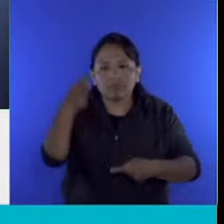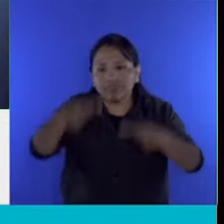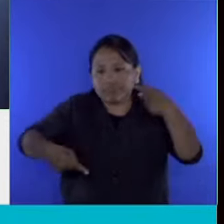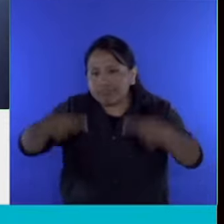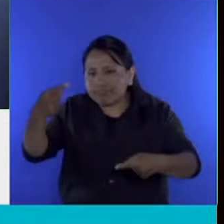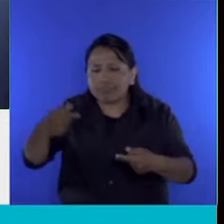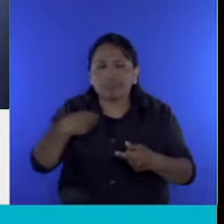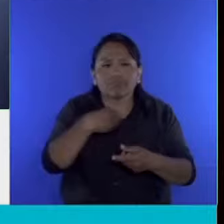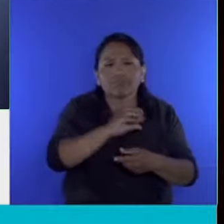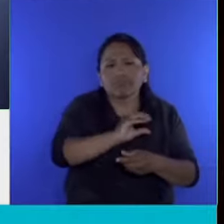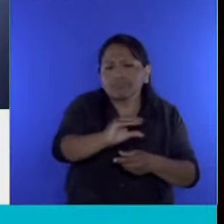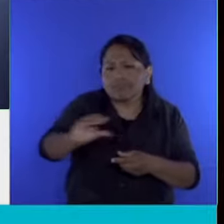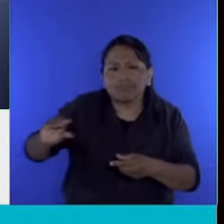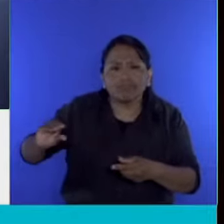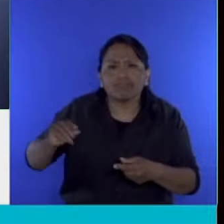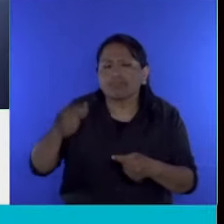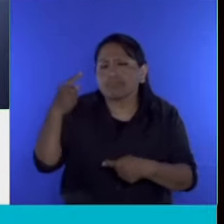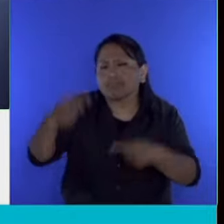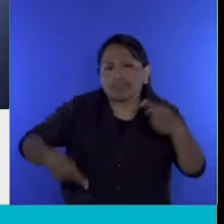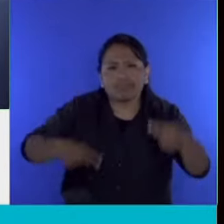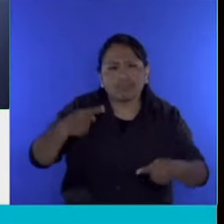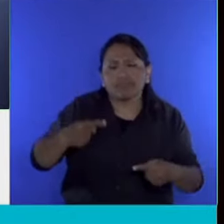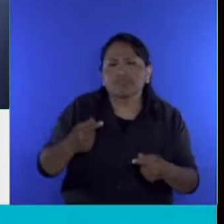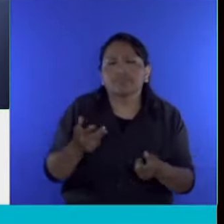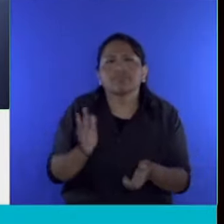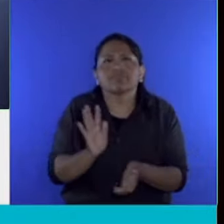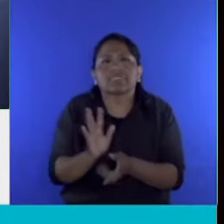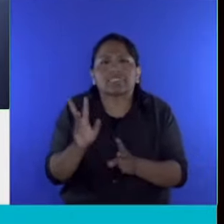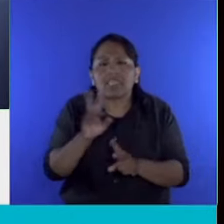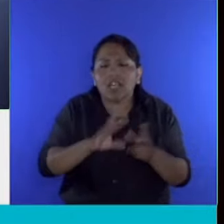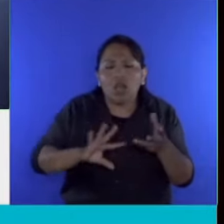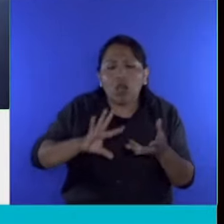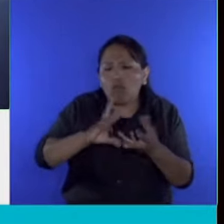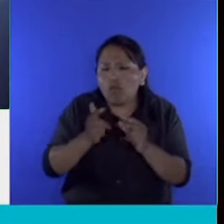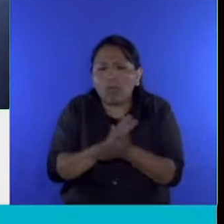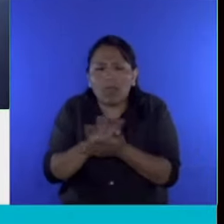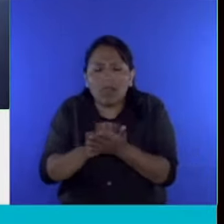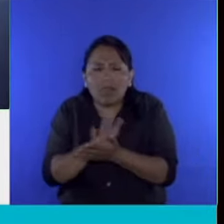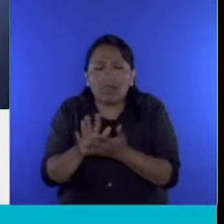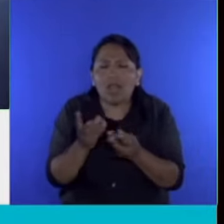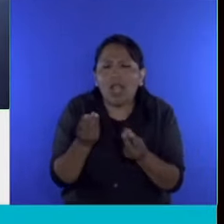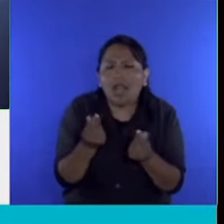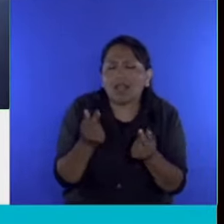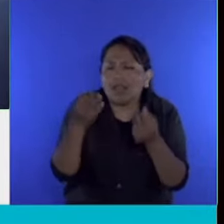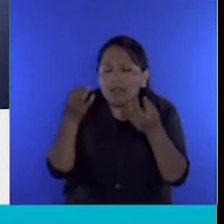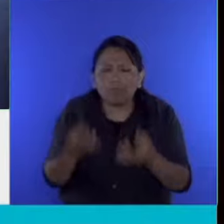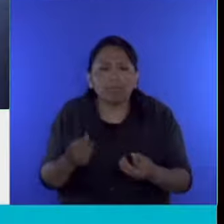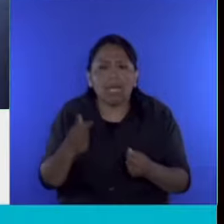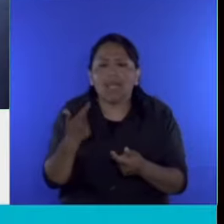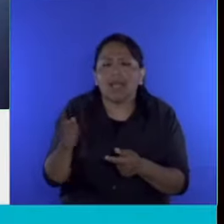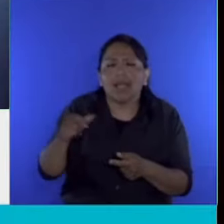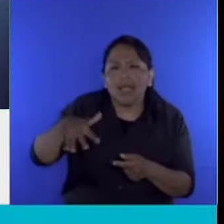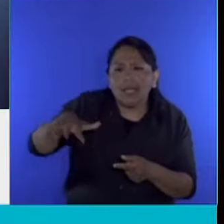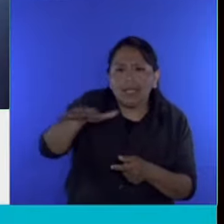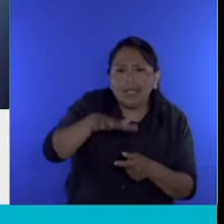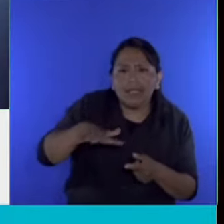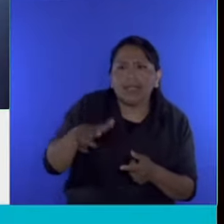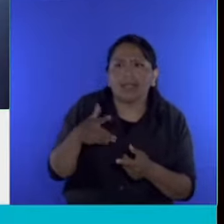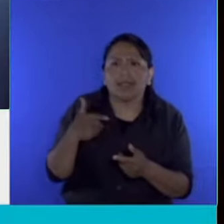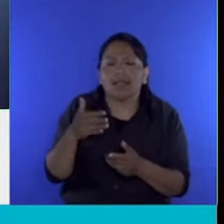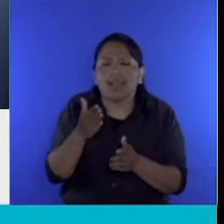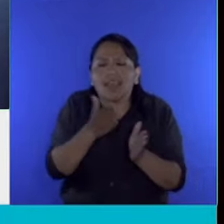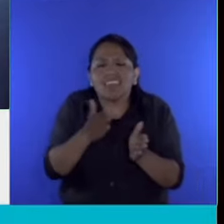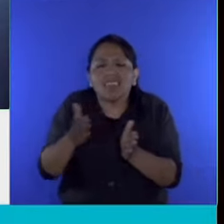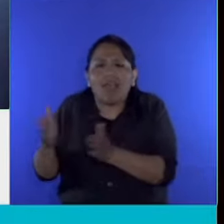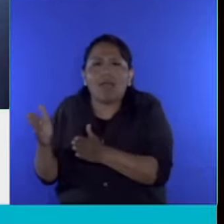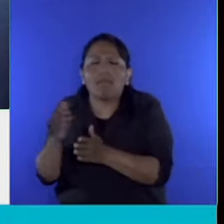destino es decir se busca los mejores lugares y las mejores iones para llevar adelante algunas